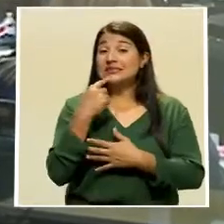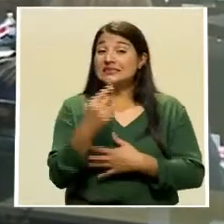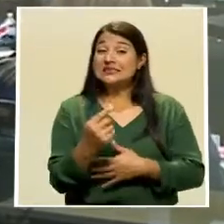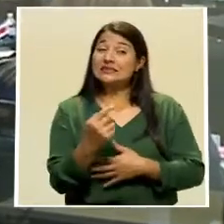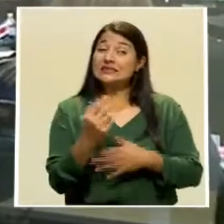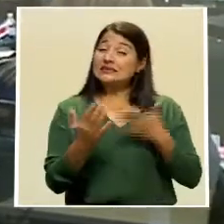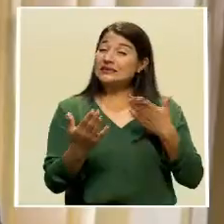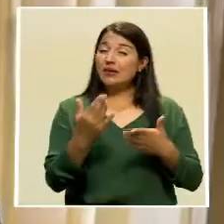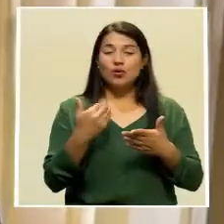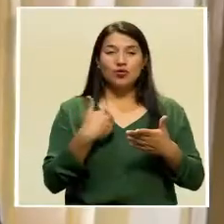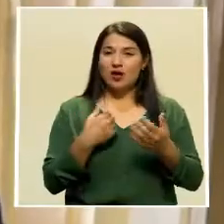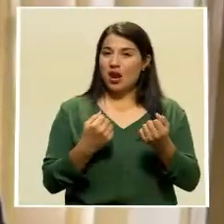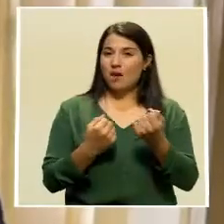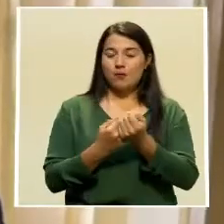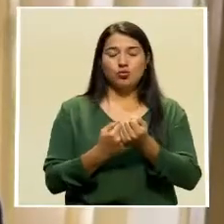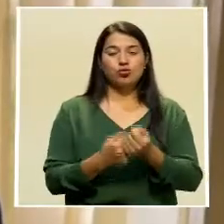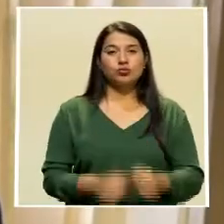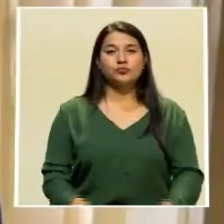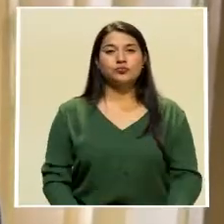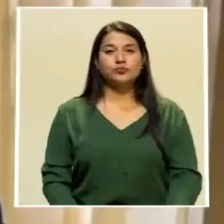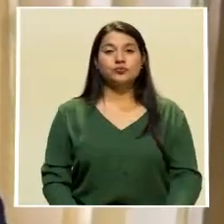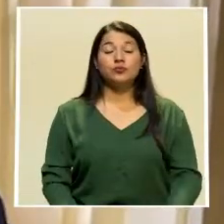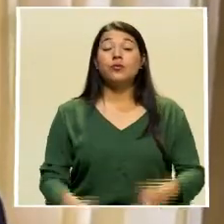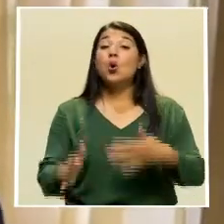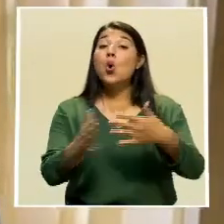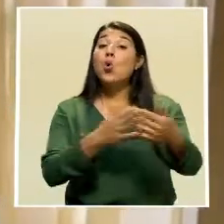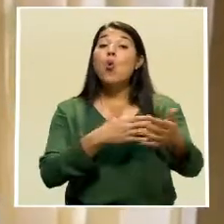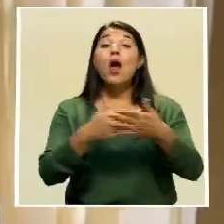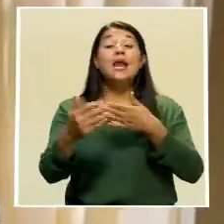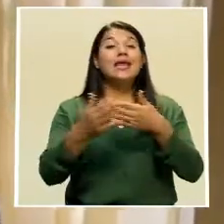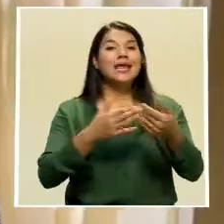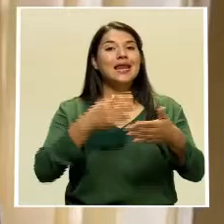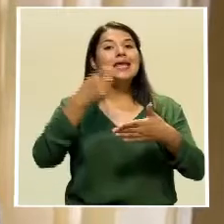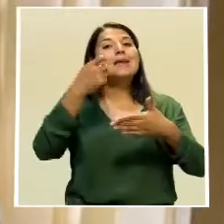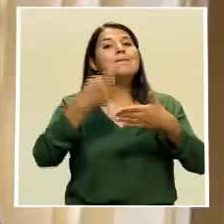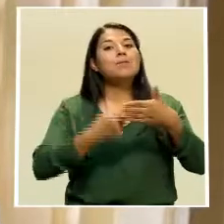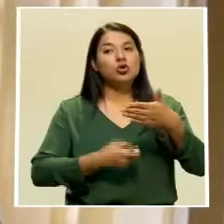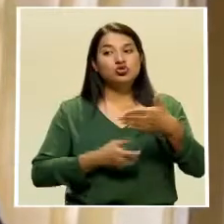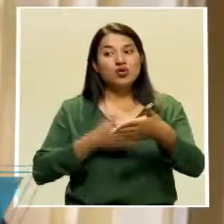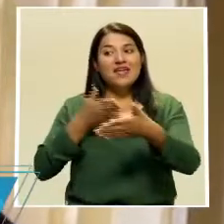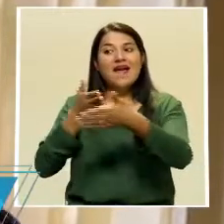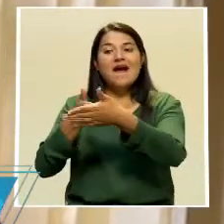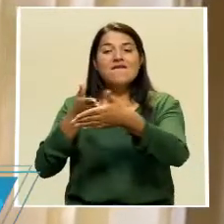de la fracción. Que cualquier impuesto regresivo